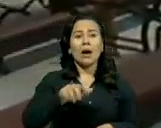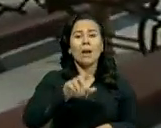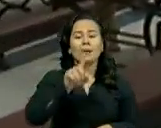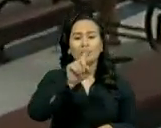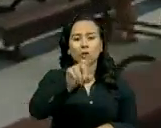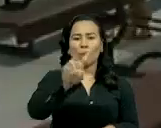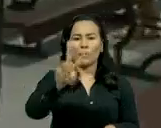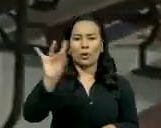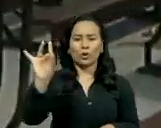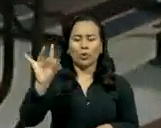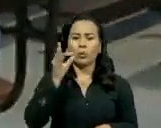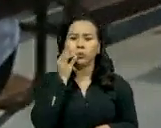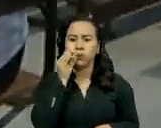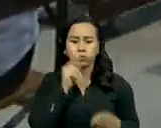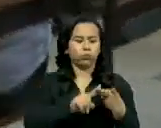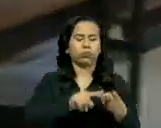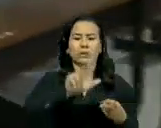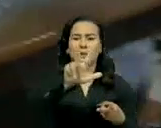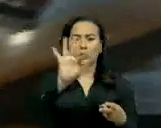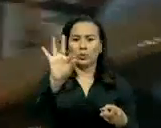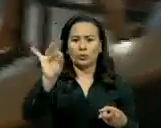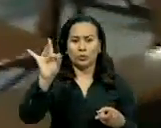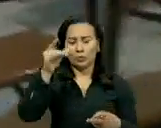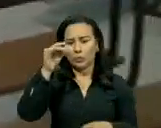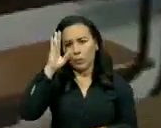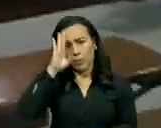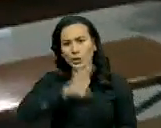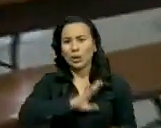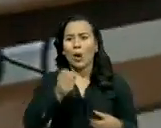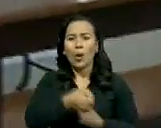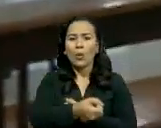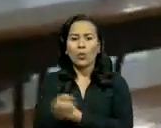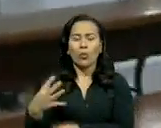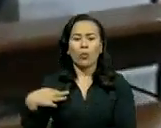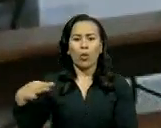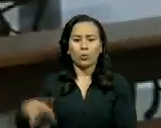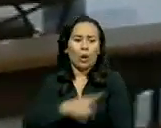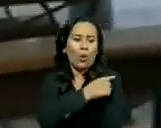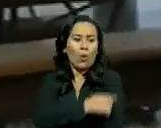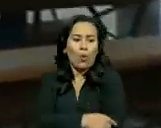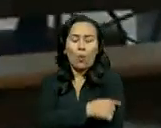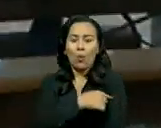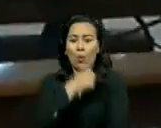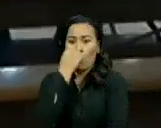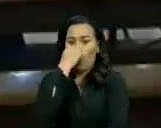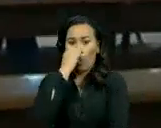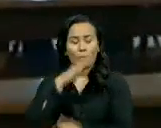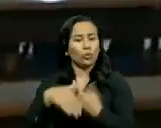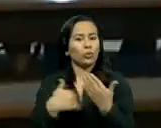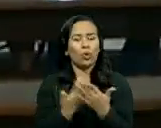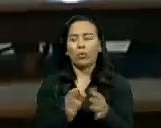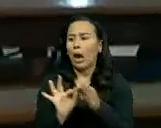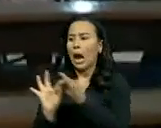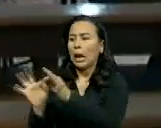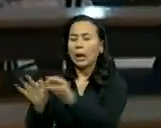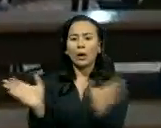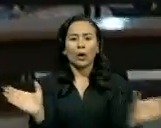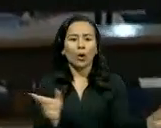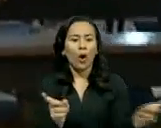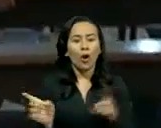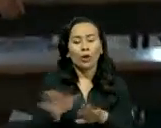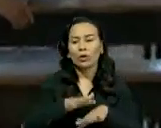120 agentes de tránsito, 200 bomberos, 50 voluntarios de la Cruz Roja formarán parte de este recorrido